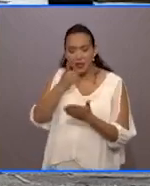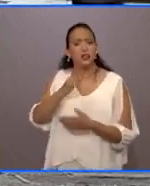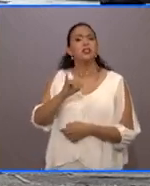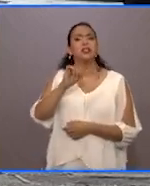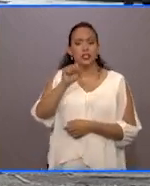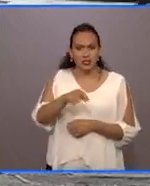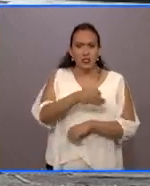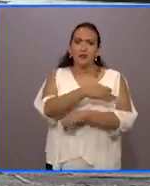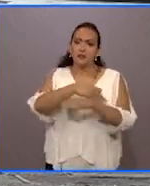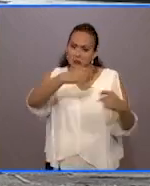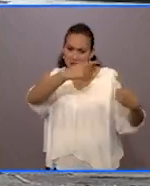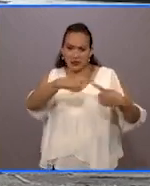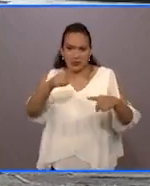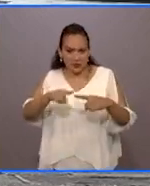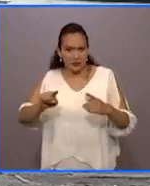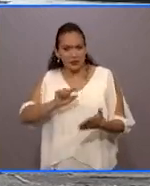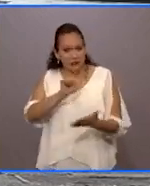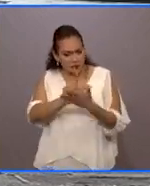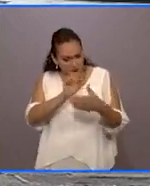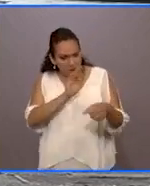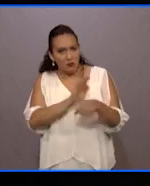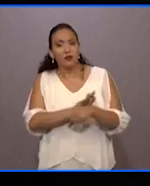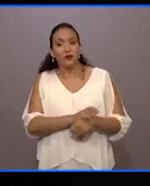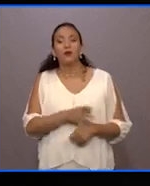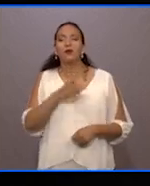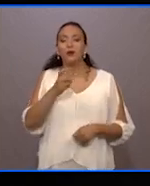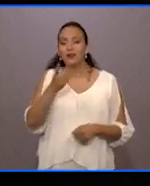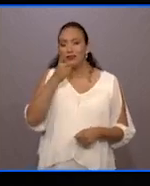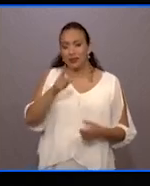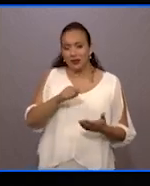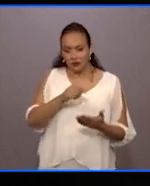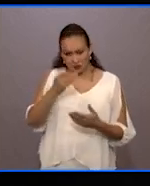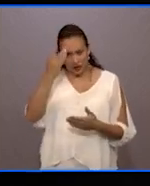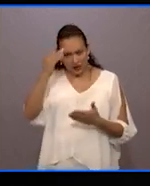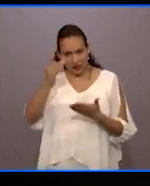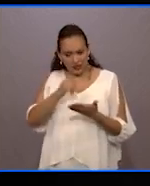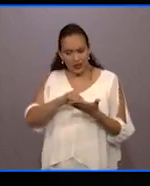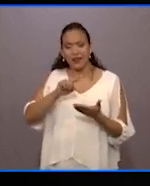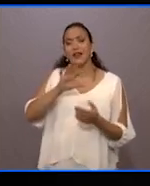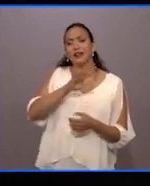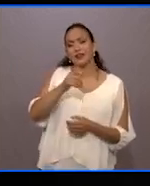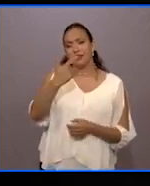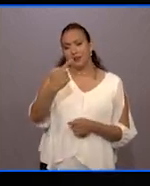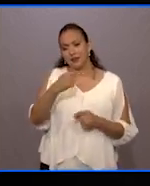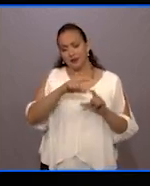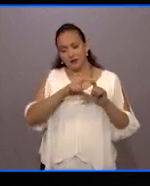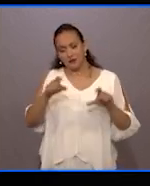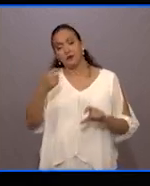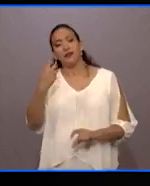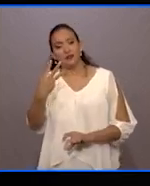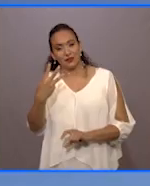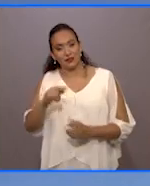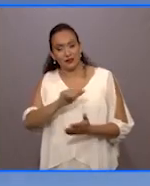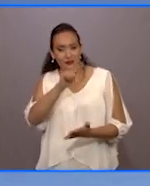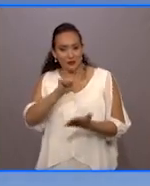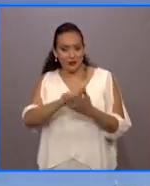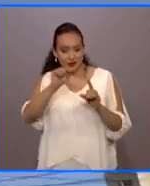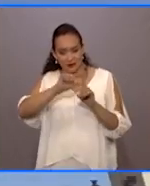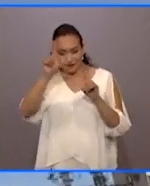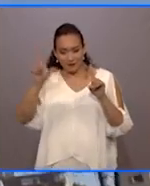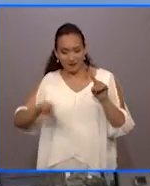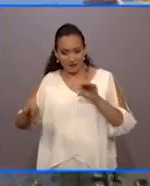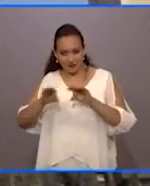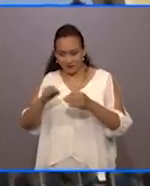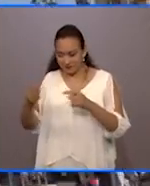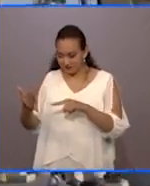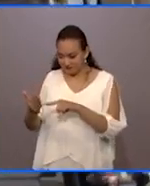mismas razones, el Tribunal Colegiado determinó que la temporalidad prevista en el artículo 501, fracción tercera de la Ley Federal del